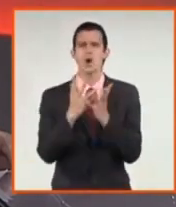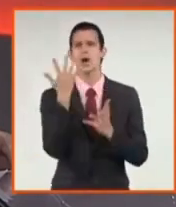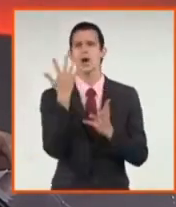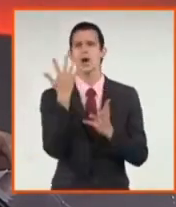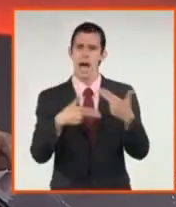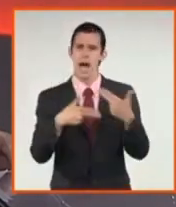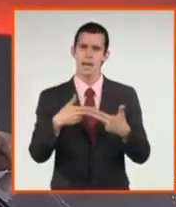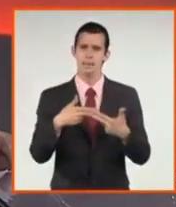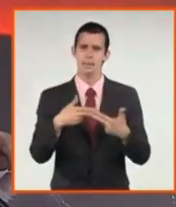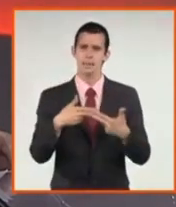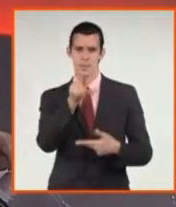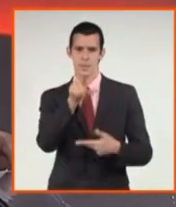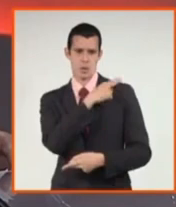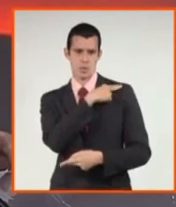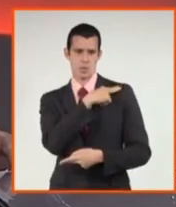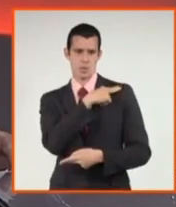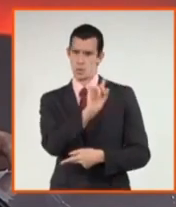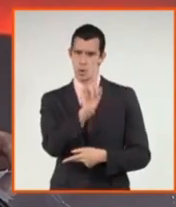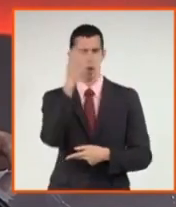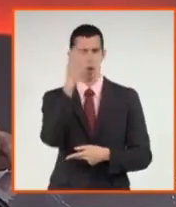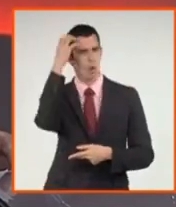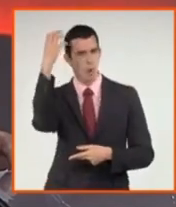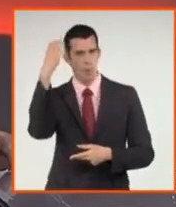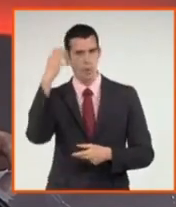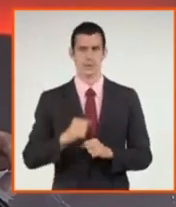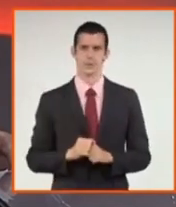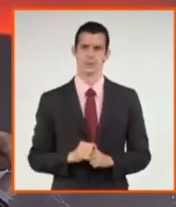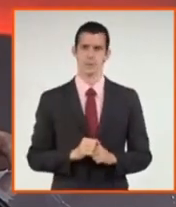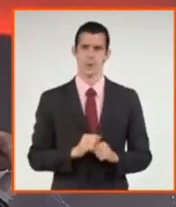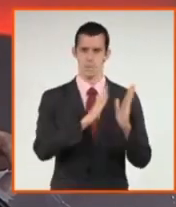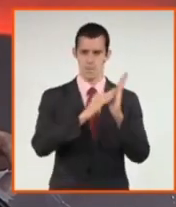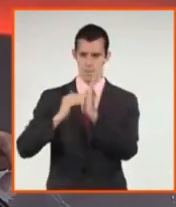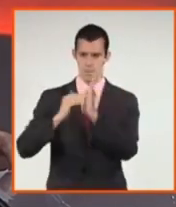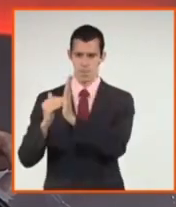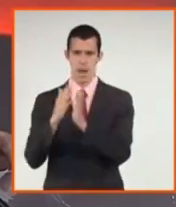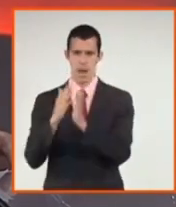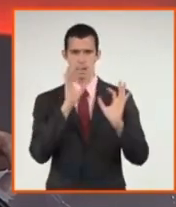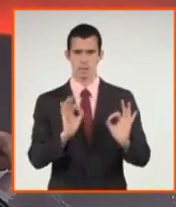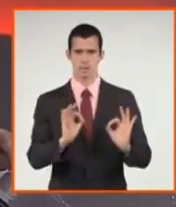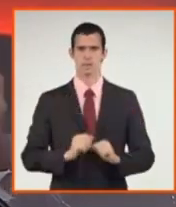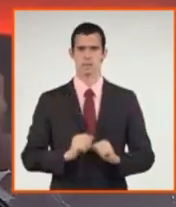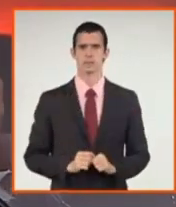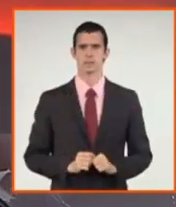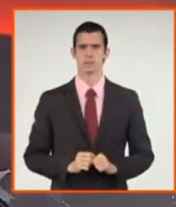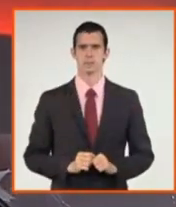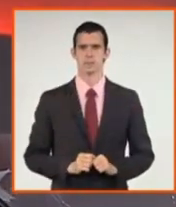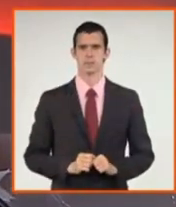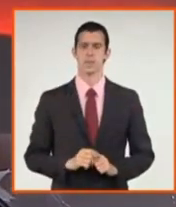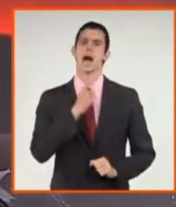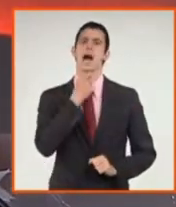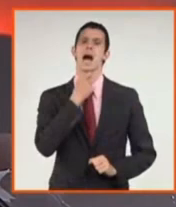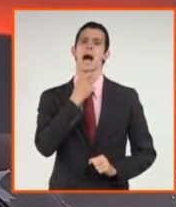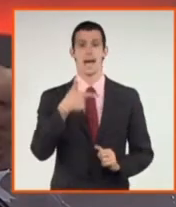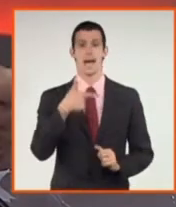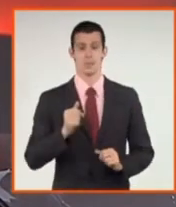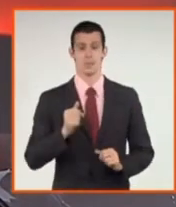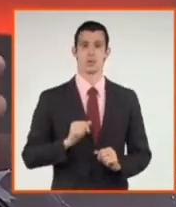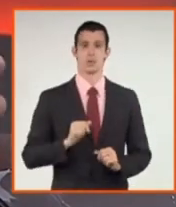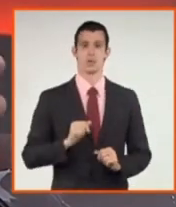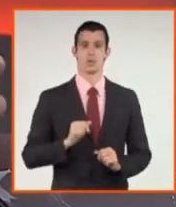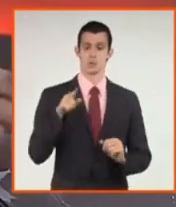a la generación de la potencia contratada bueno se le paga a ese consumidor por esa energía